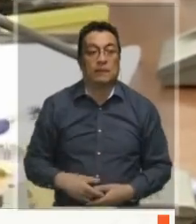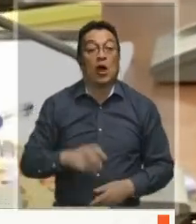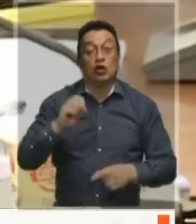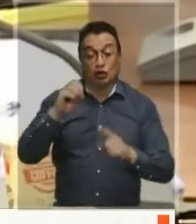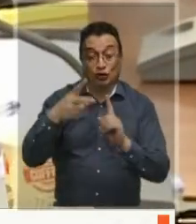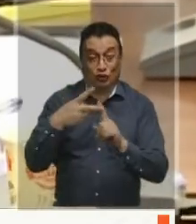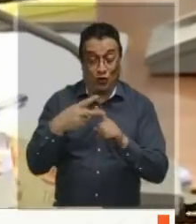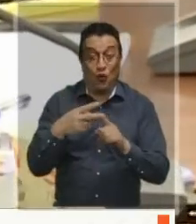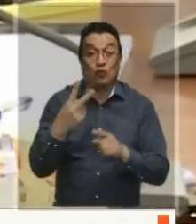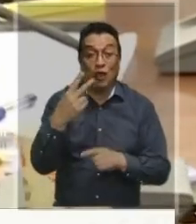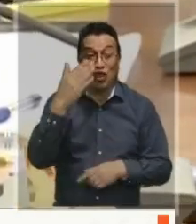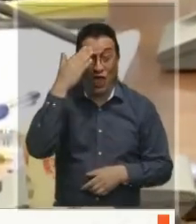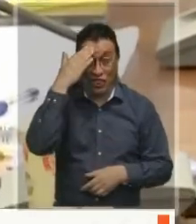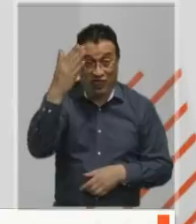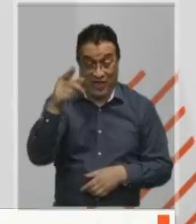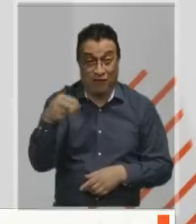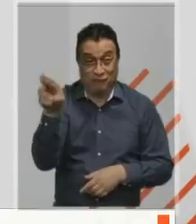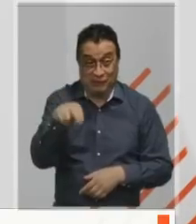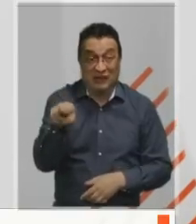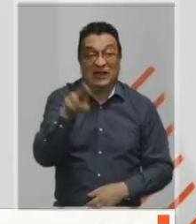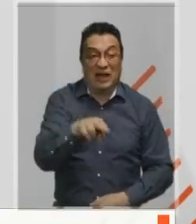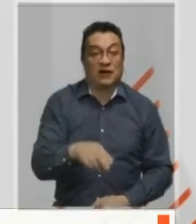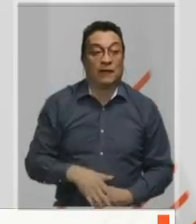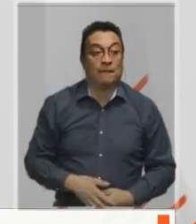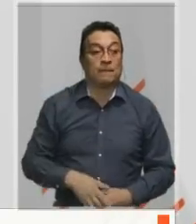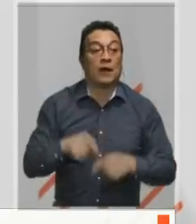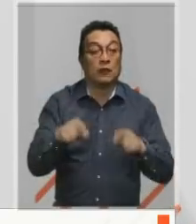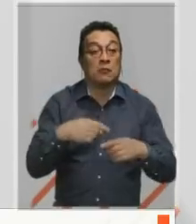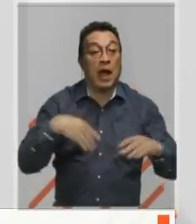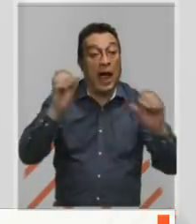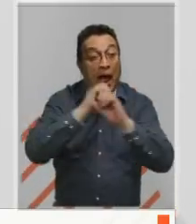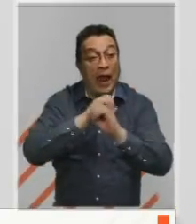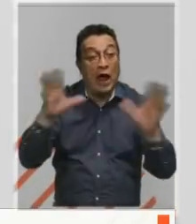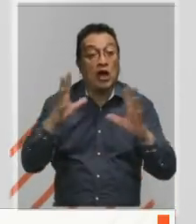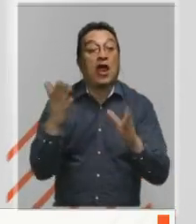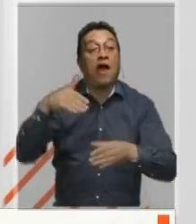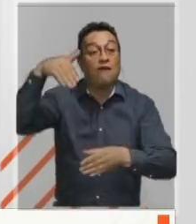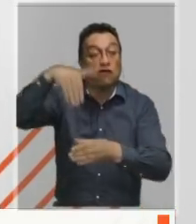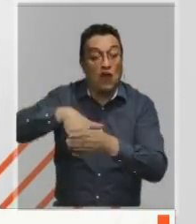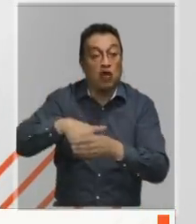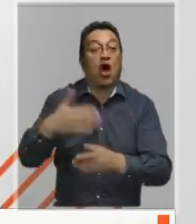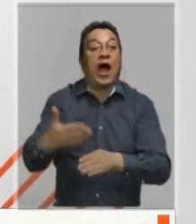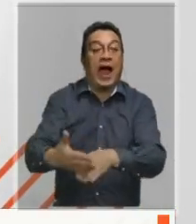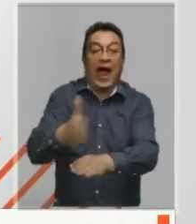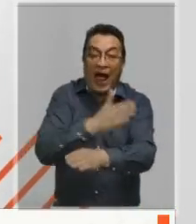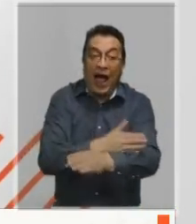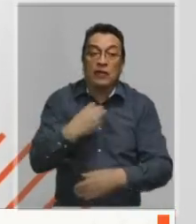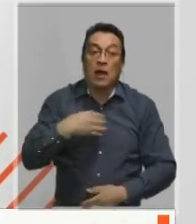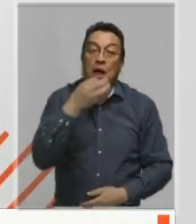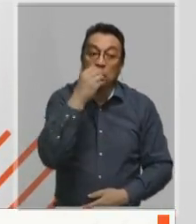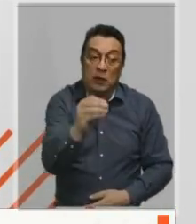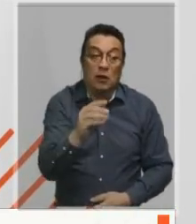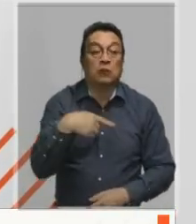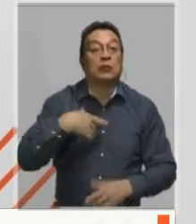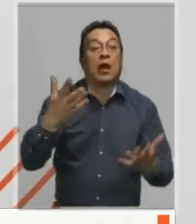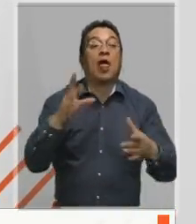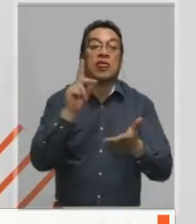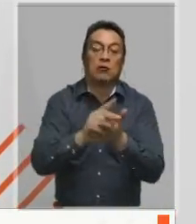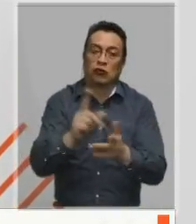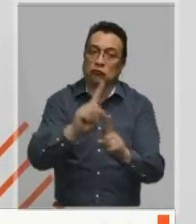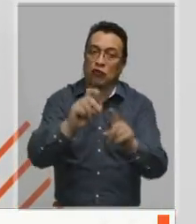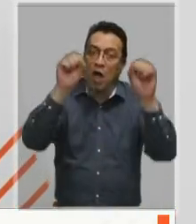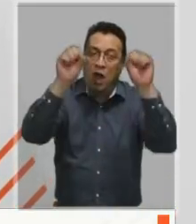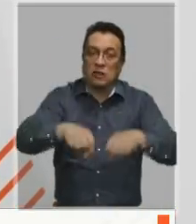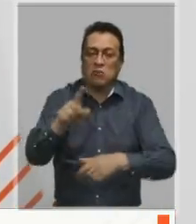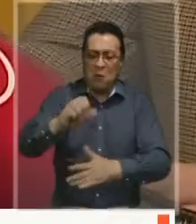conflicto en menos de 2 días en esta comisión. Estoy pidiendo la aclaración de lo que se está votando, presidenta, hace rato. Diputado, ¿sabe qué? Yo no le voy a aceptar que